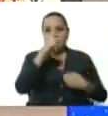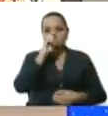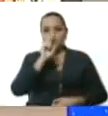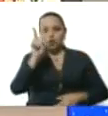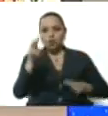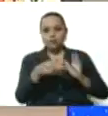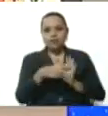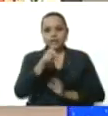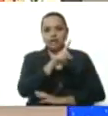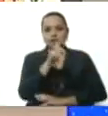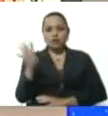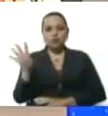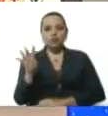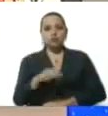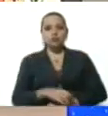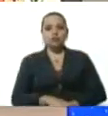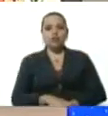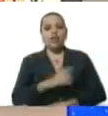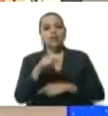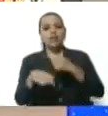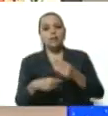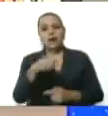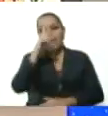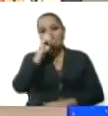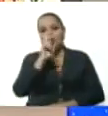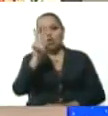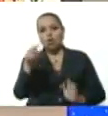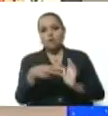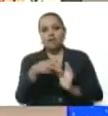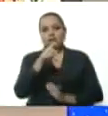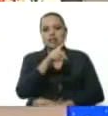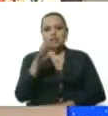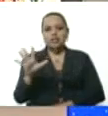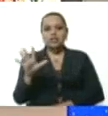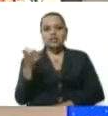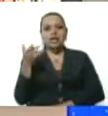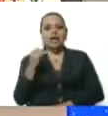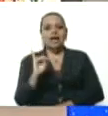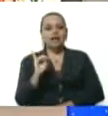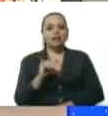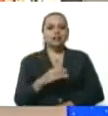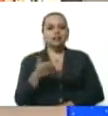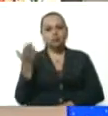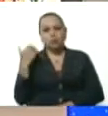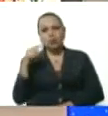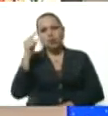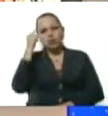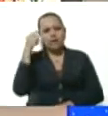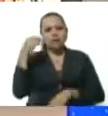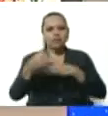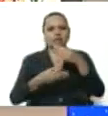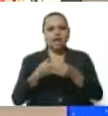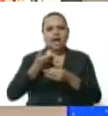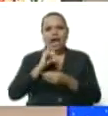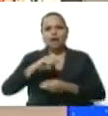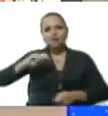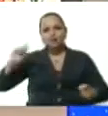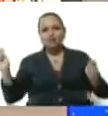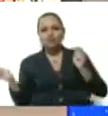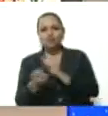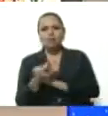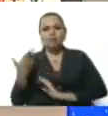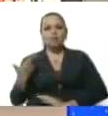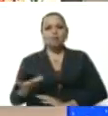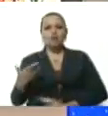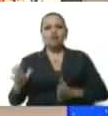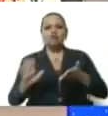último buen oficiante. Luego el año 2015, lo refería hace pocos días, da un giro inesperado en